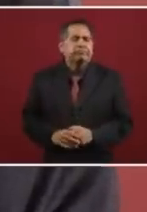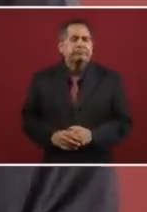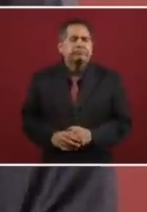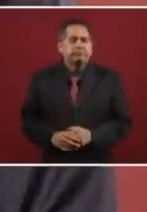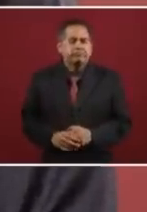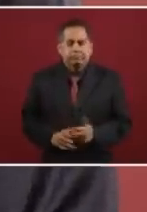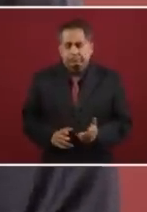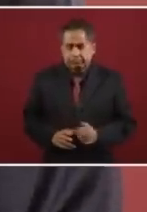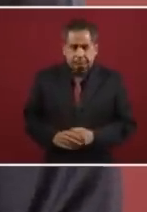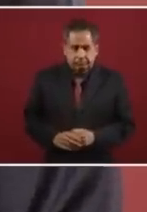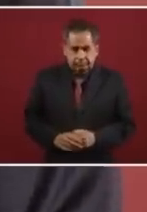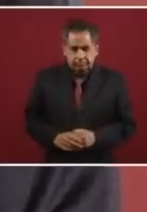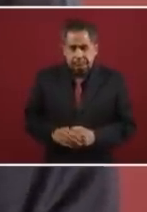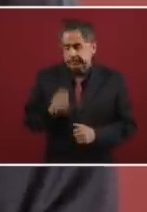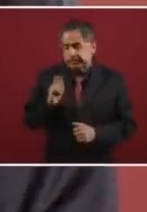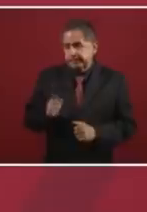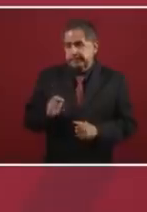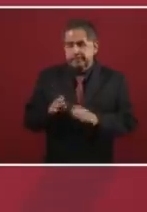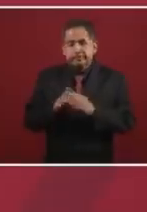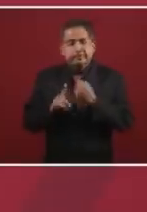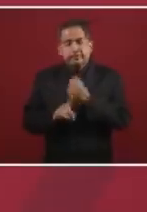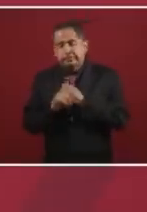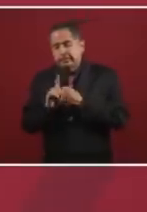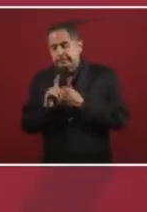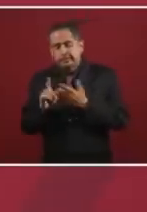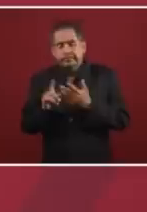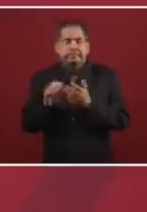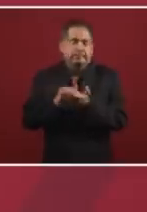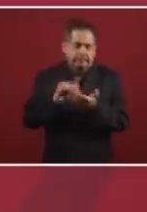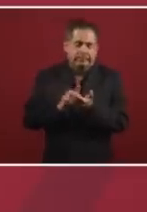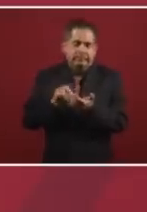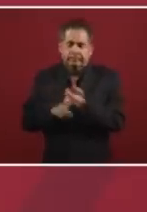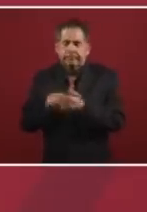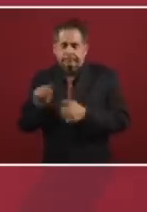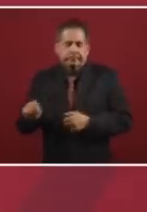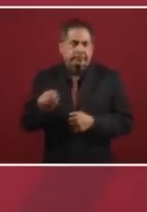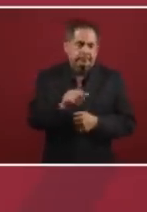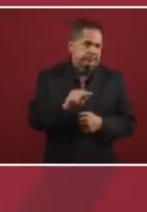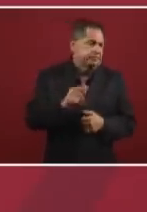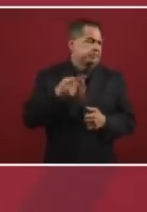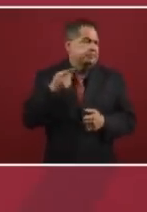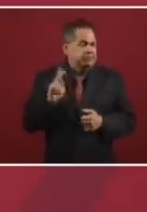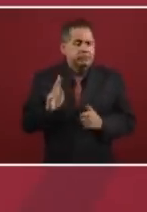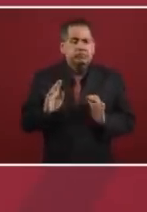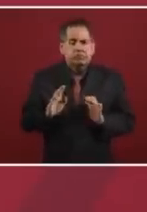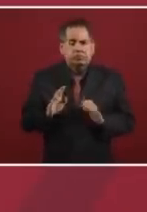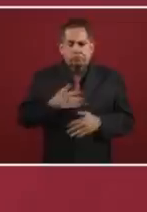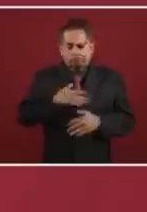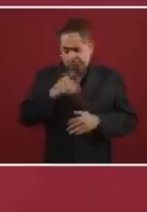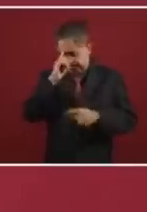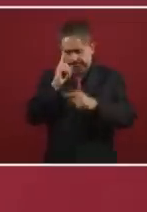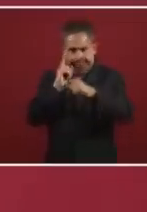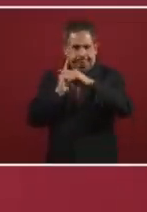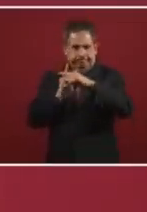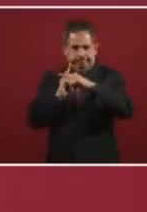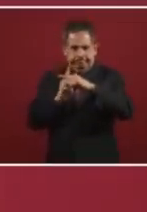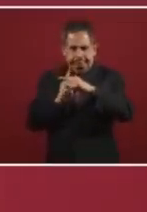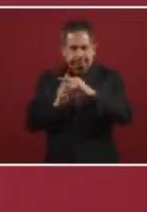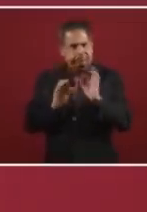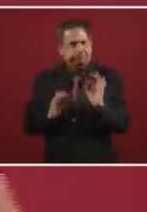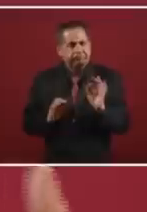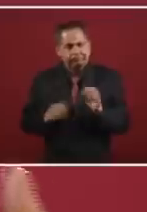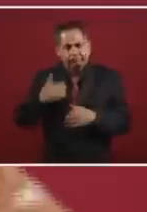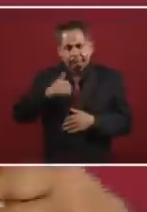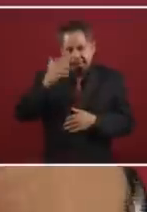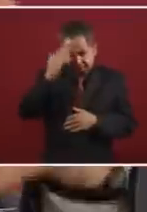no dejan de haber problemas pero estoy optimista de